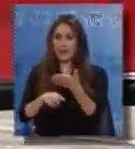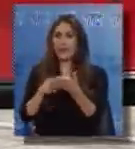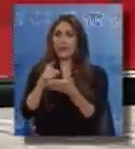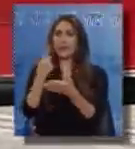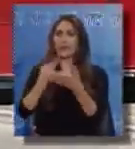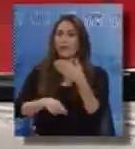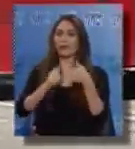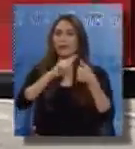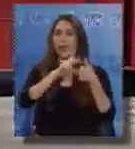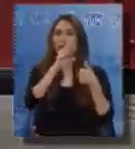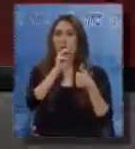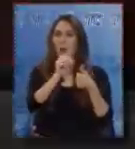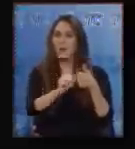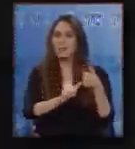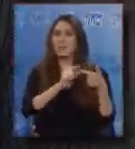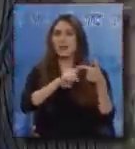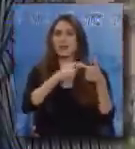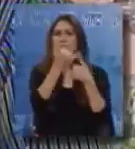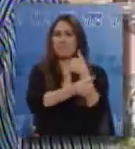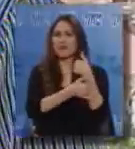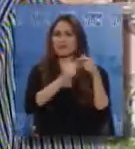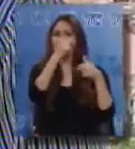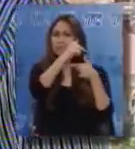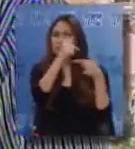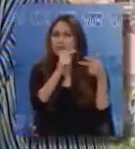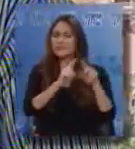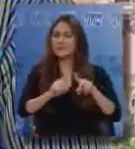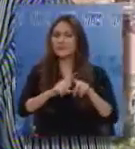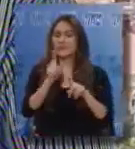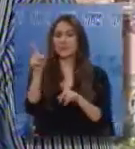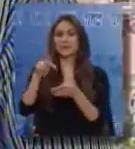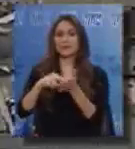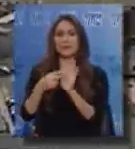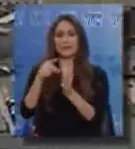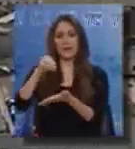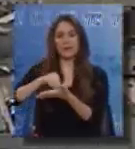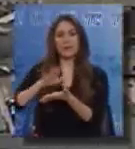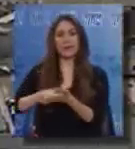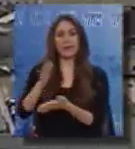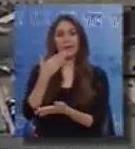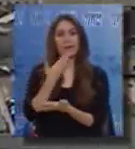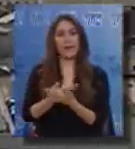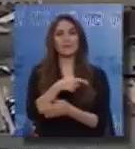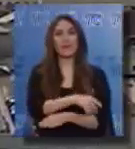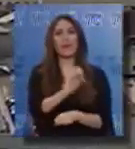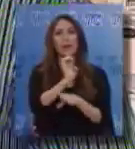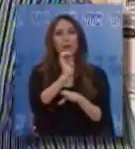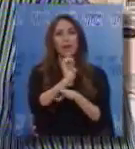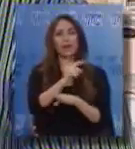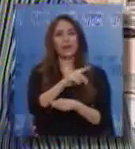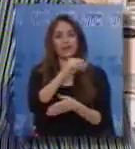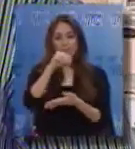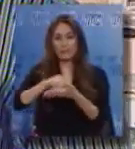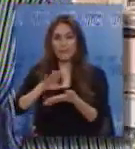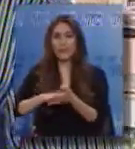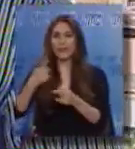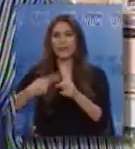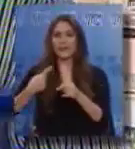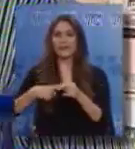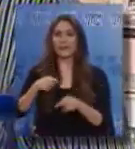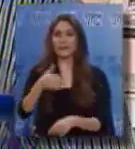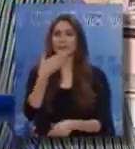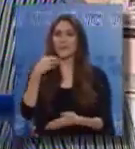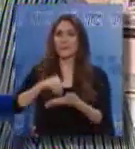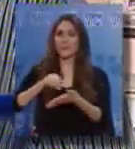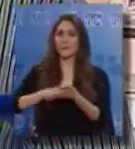Dublín y Rotterdam. El ministro de Turismo, Fernando Alvarado, describe las cualidades que resaltan a la carita de Dios. El mayor capital que tiene